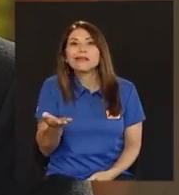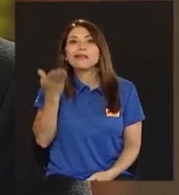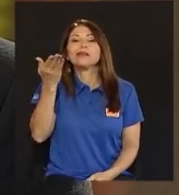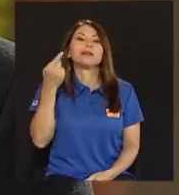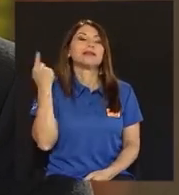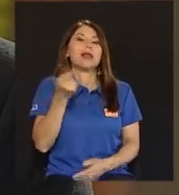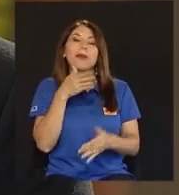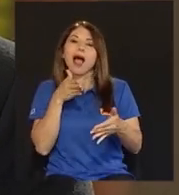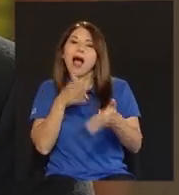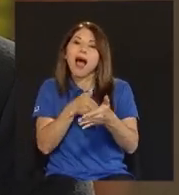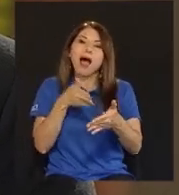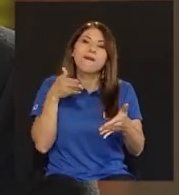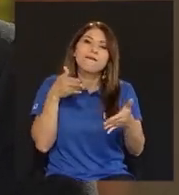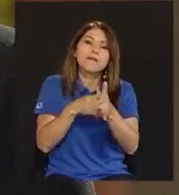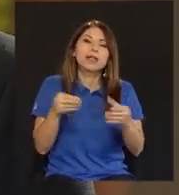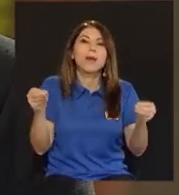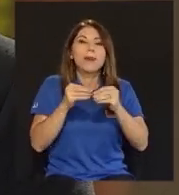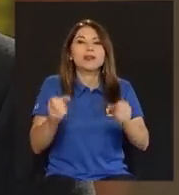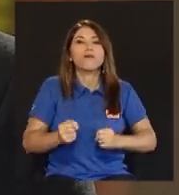ingresos